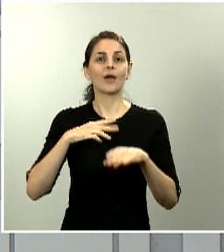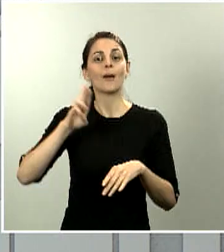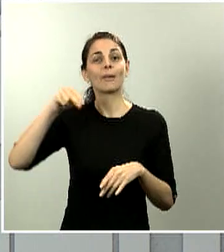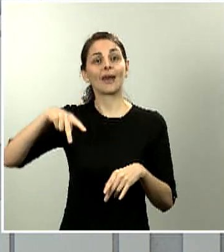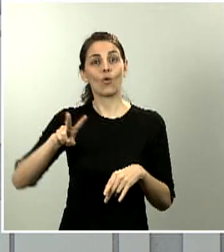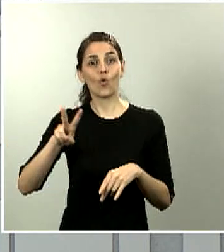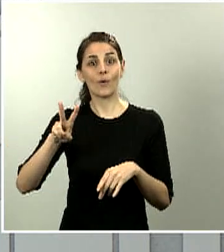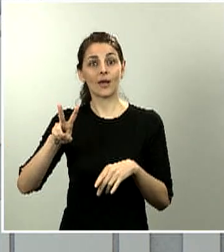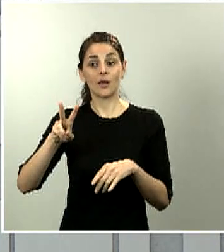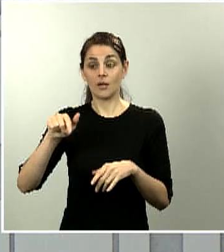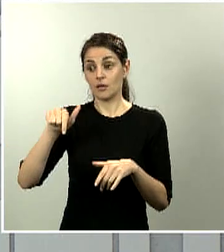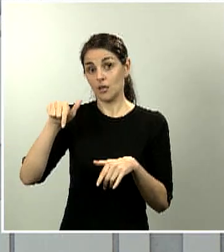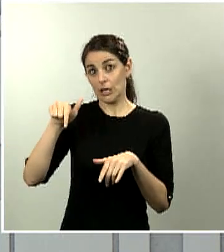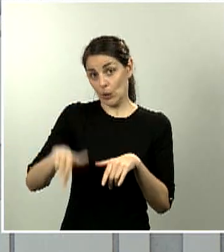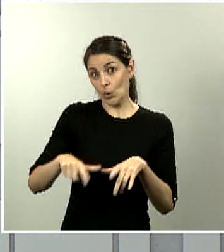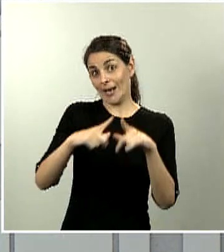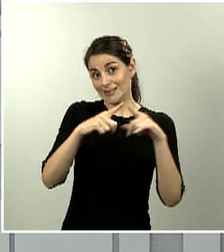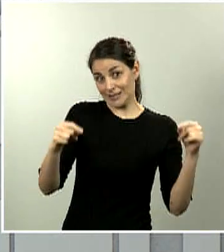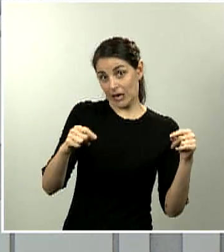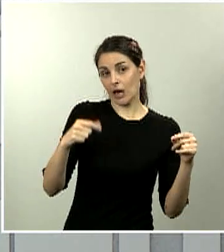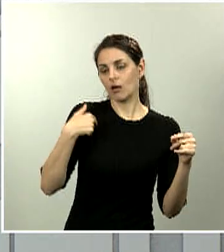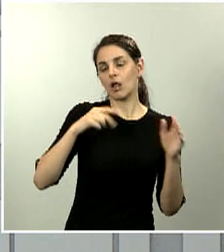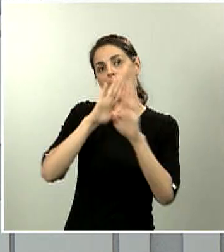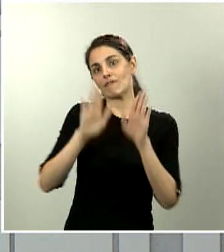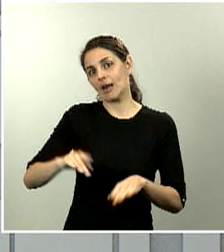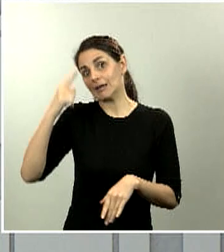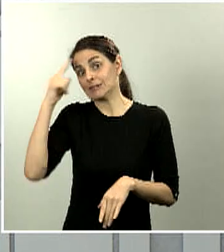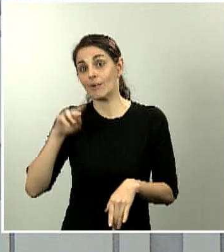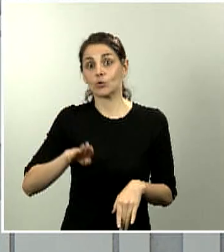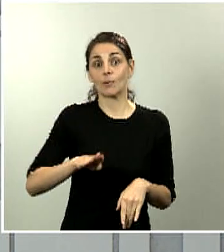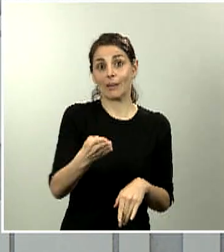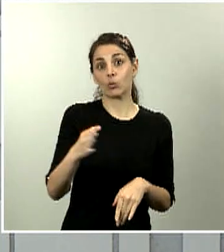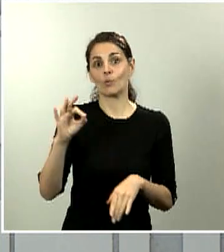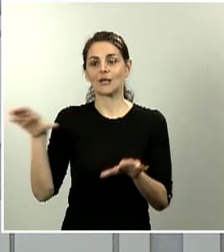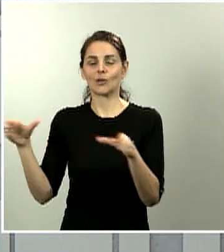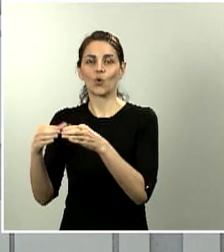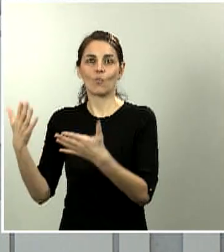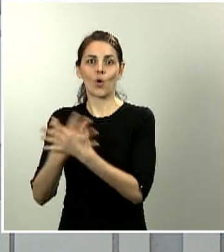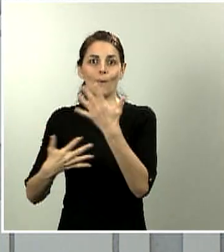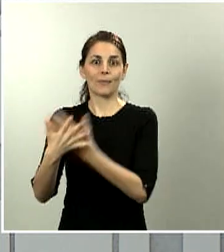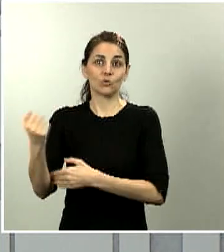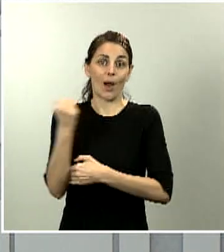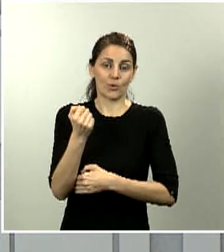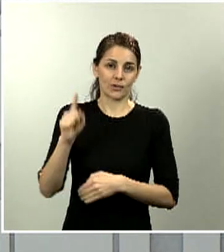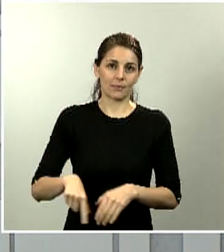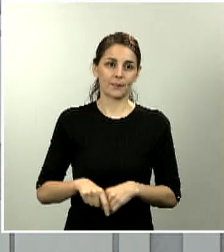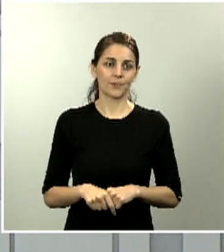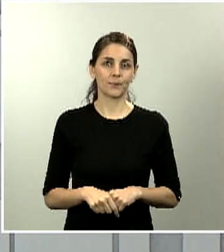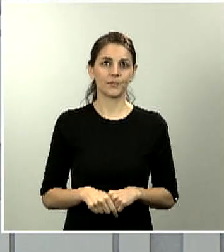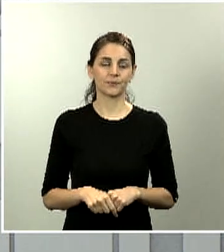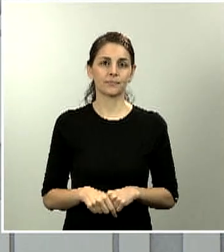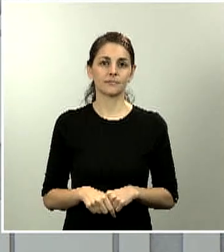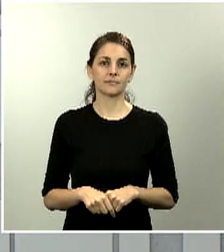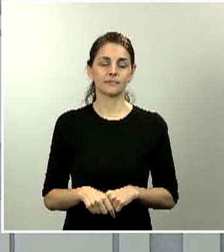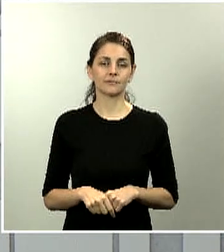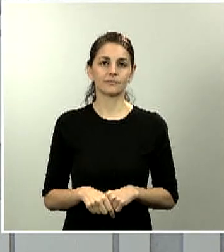al final de la mañana sabremos si Bildu y el Grupo Mixto, como he comentado anteriormente. El